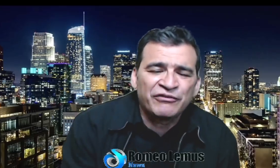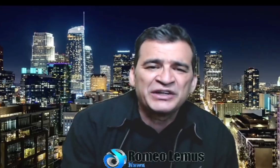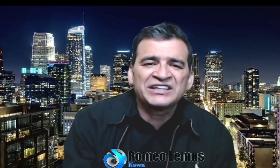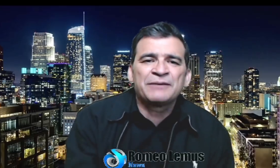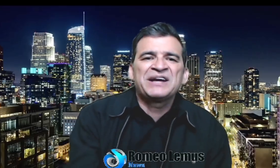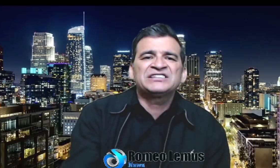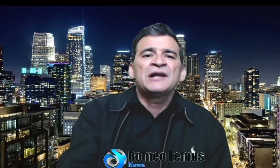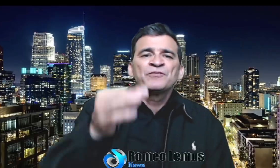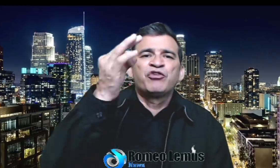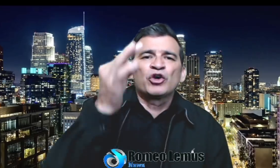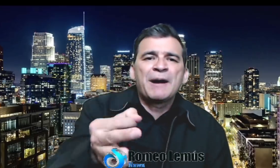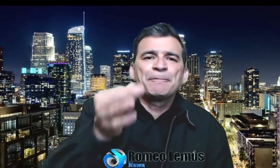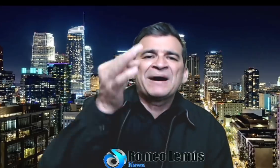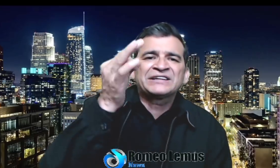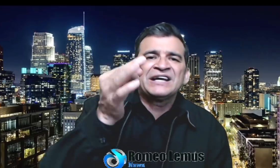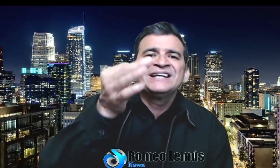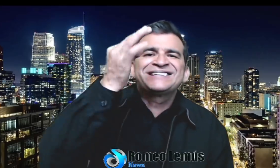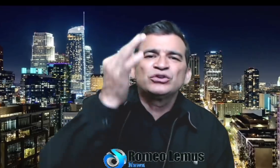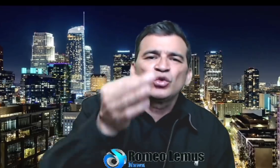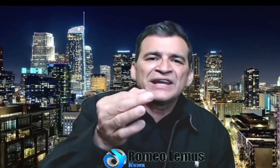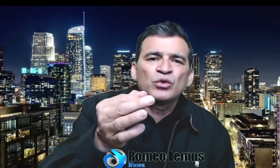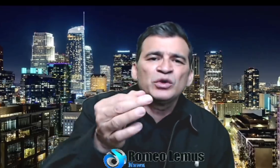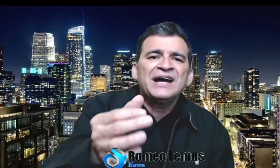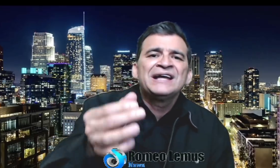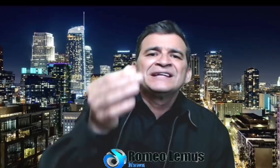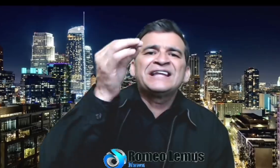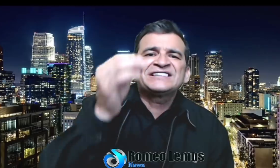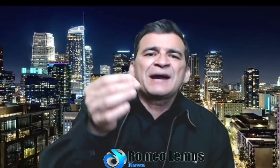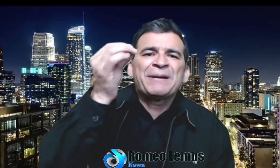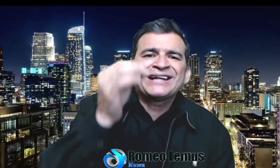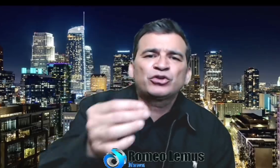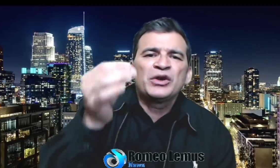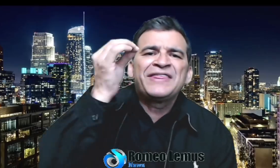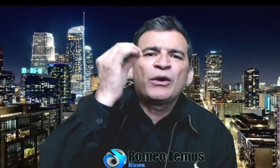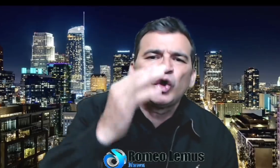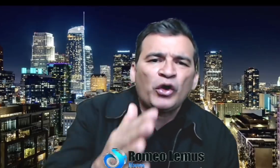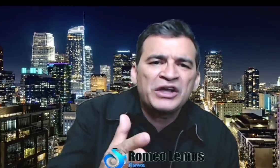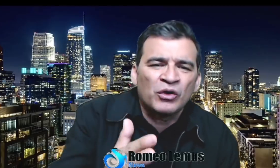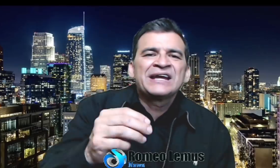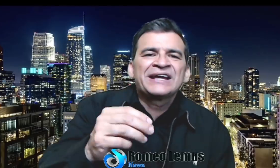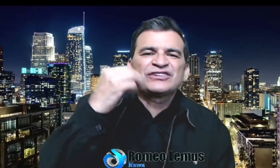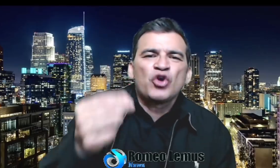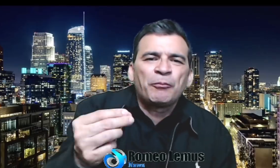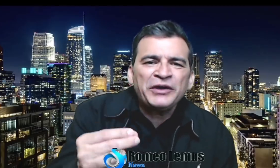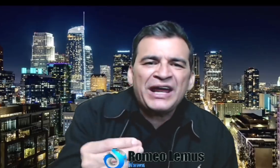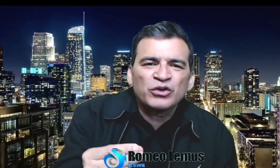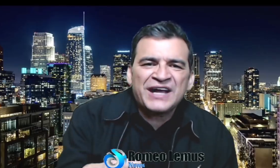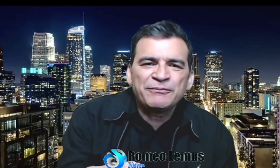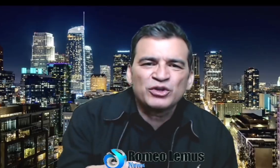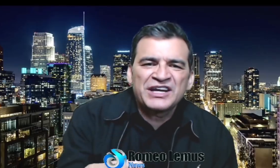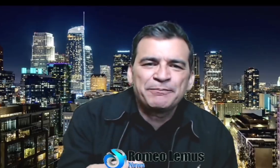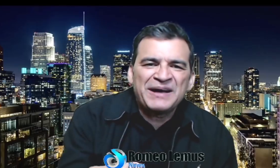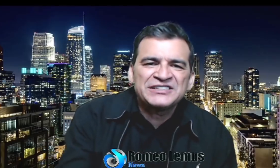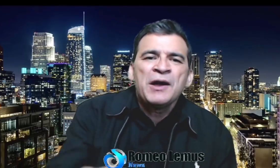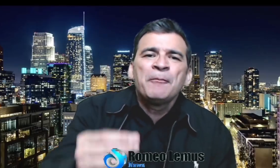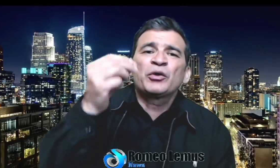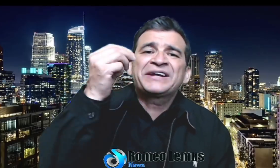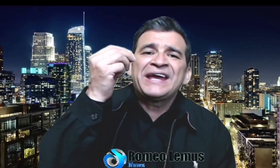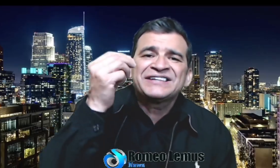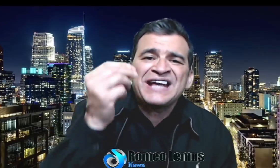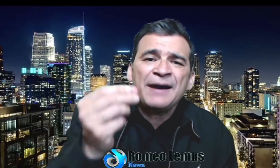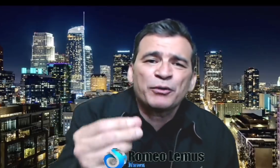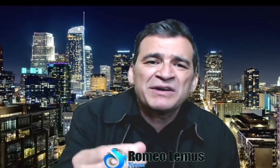las grandes telefonía del país forman parte sin duda alguna de este aparato ideológico que se opone a los cambios en el país